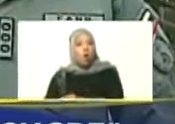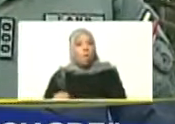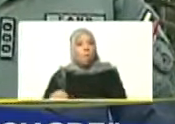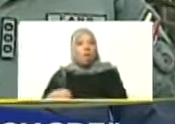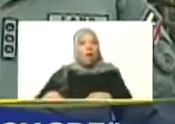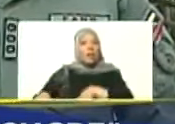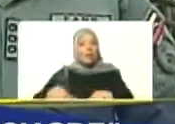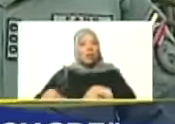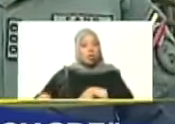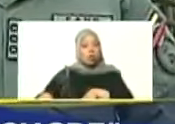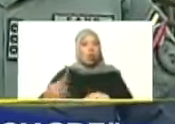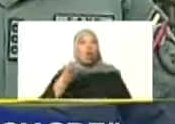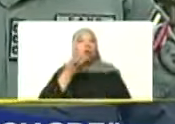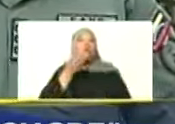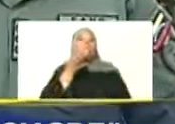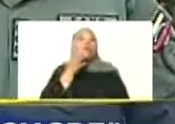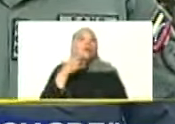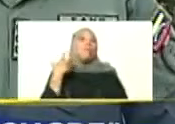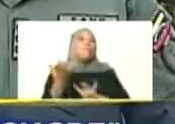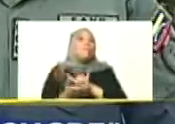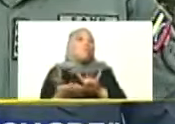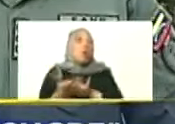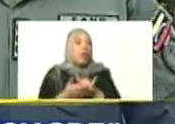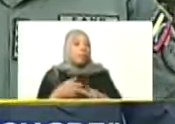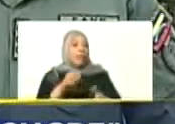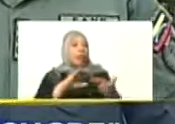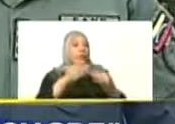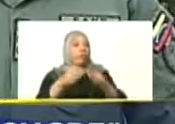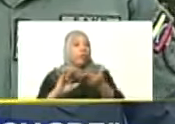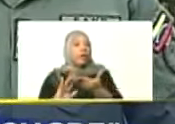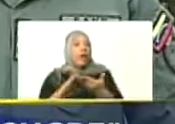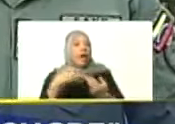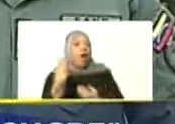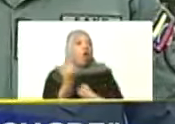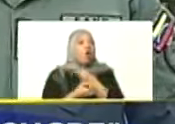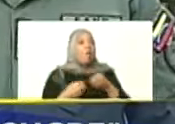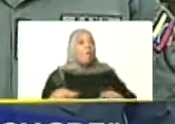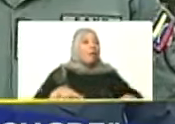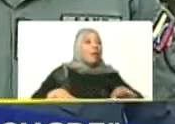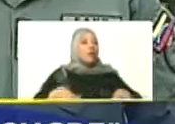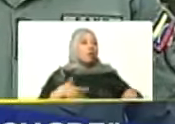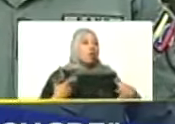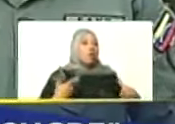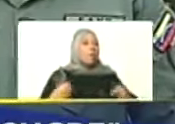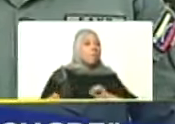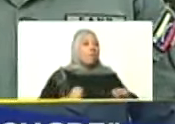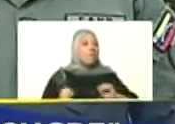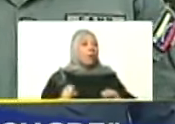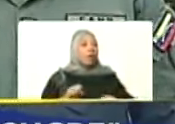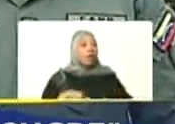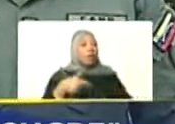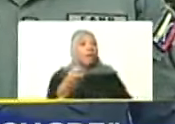logística bolivariana, del pensamiento militar bolivariano, no es la logística aquella convencional que nos